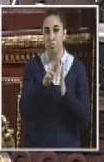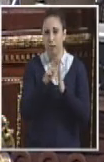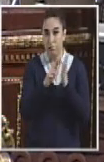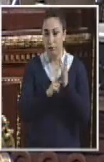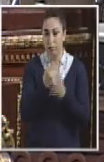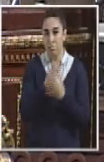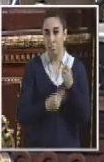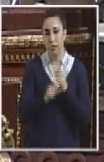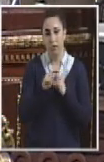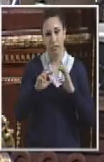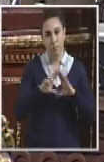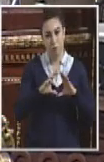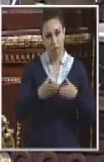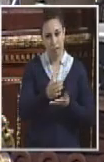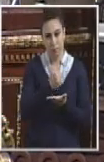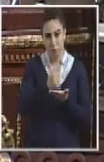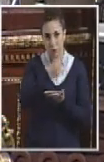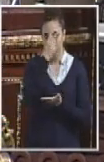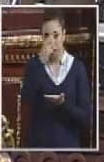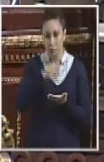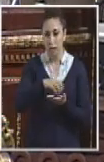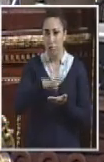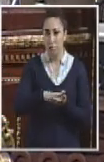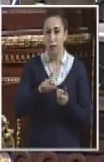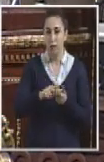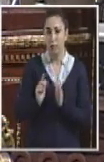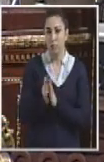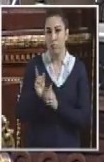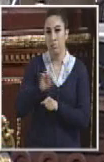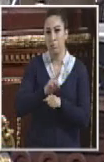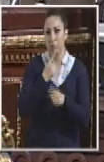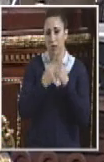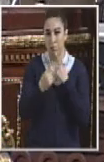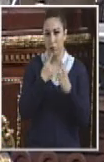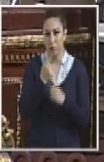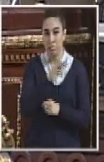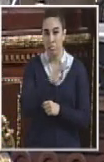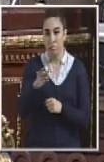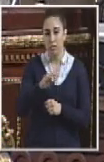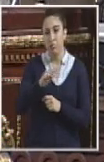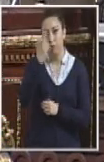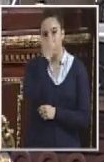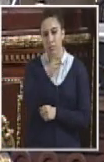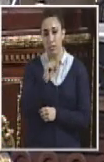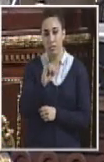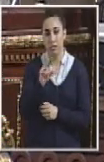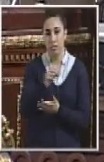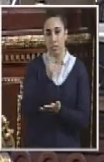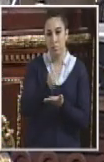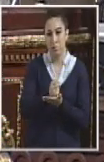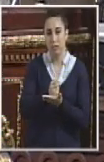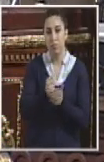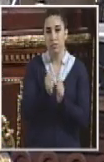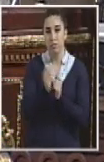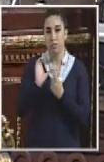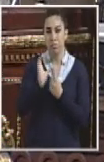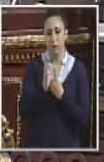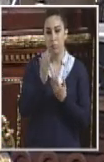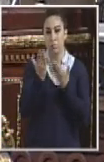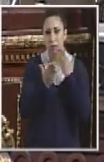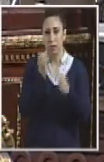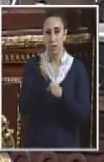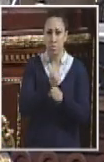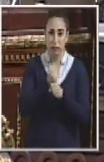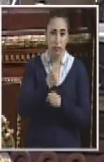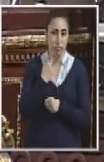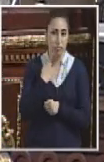del Congreso de la Ciudad de México, se instruye su inserción íntegra en el Diario de los Debates y se turnará para su análisis y dictamen a la Comisión de Normatividad y